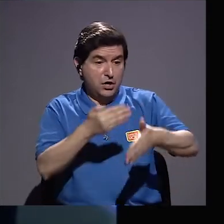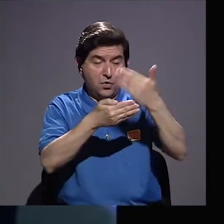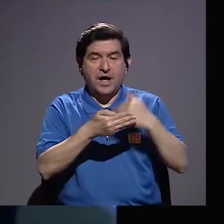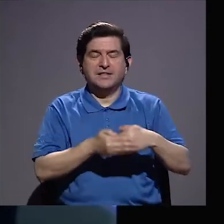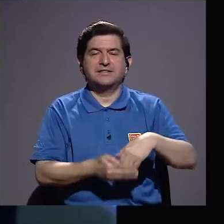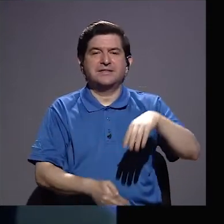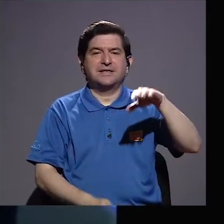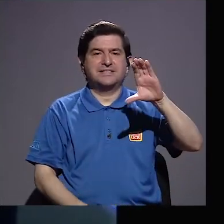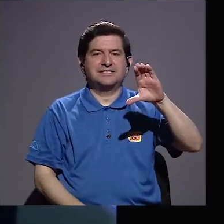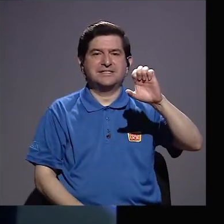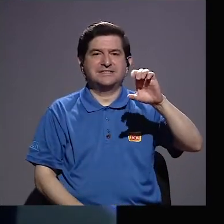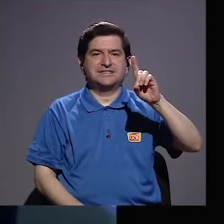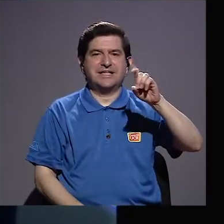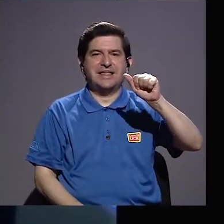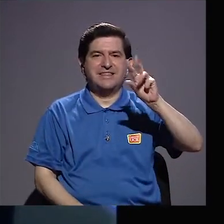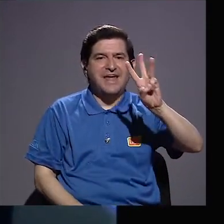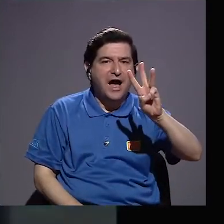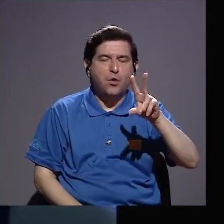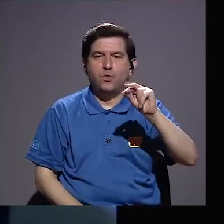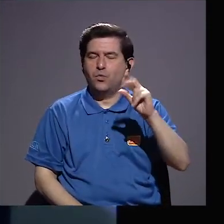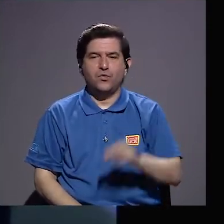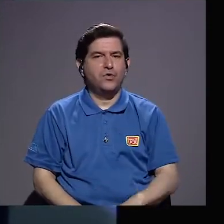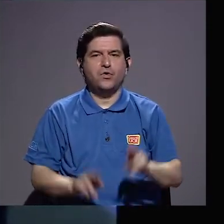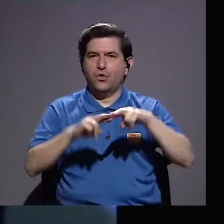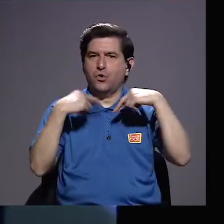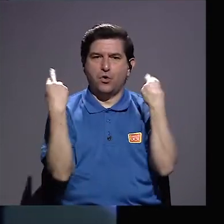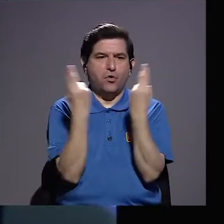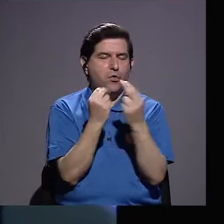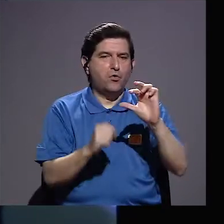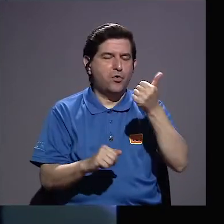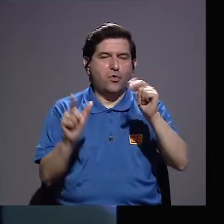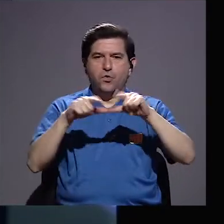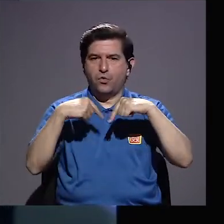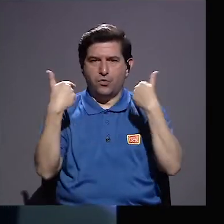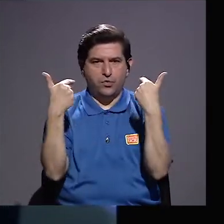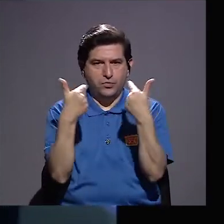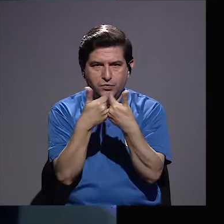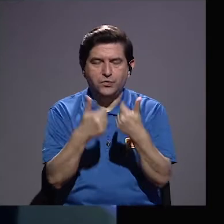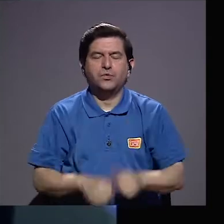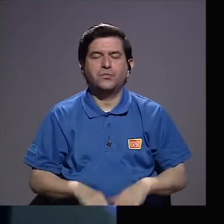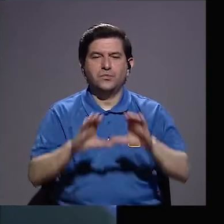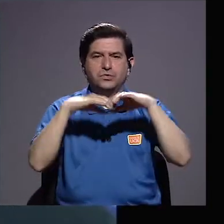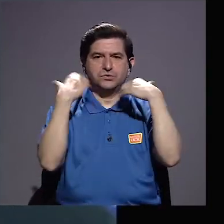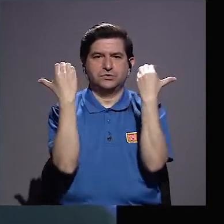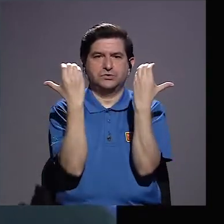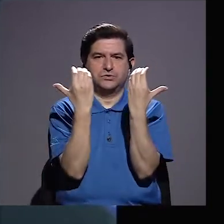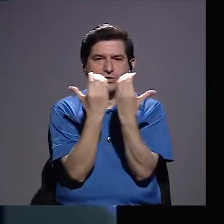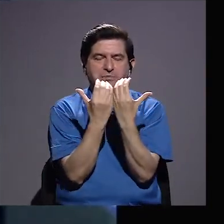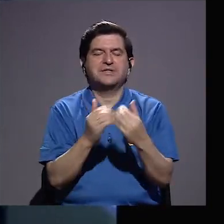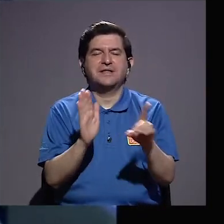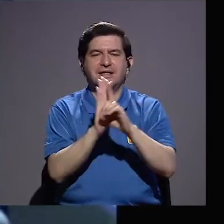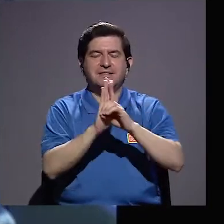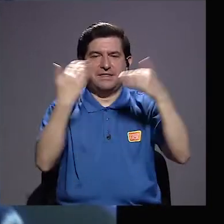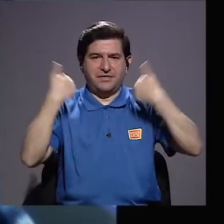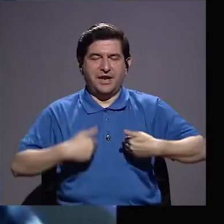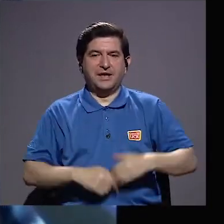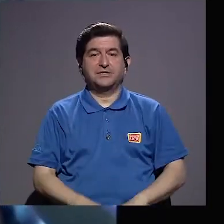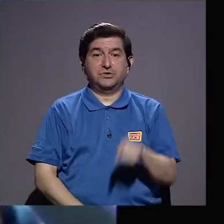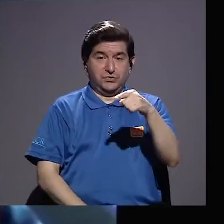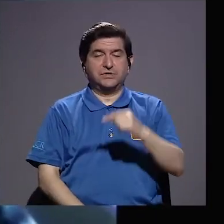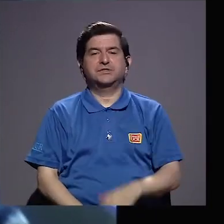Comité CEDAW, no sesionaba con el resto de los comités de derechos humanos en Ginebra, sino que sesionaba y